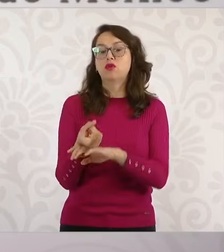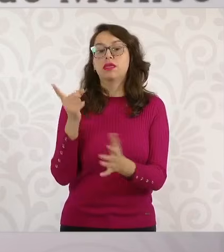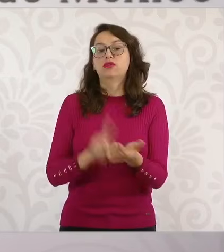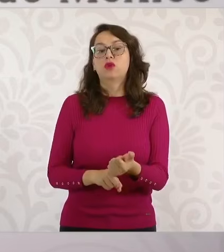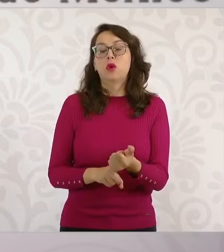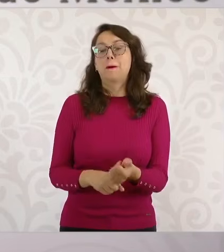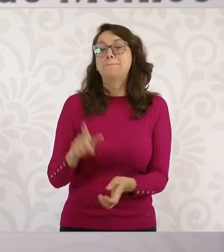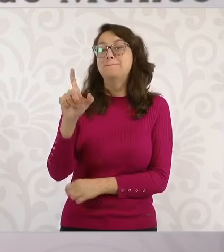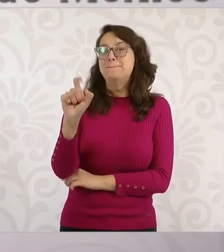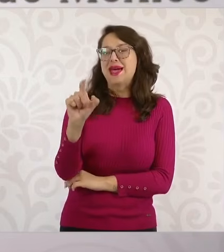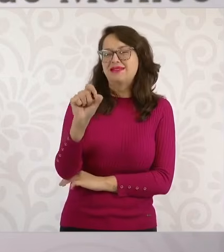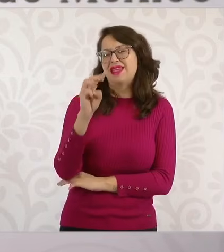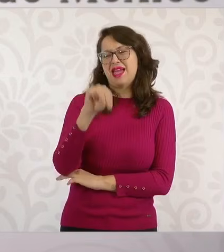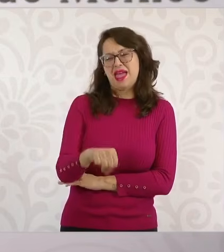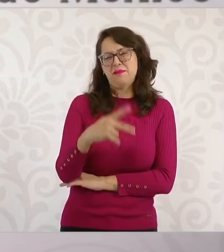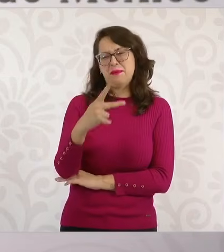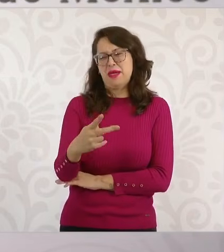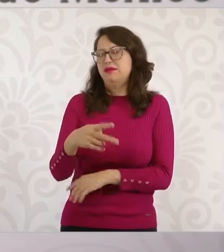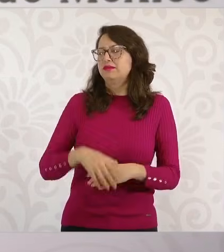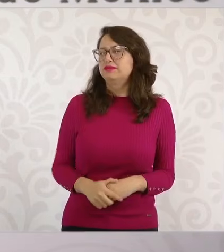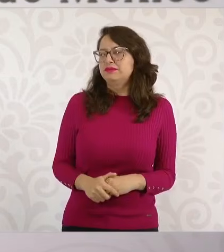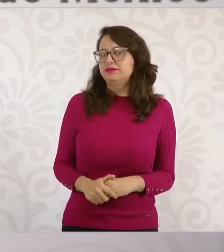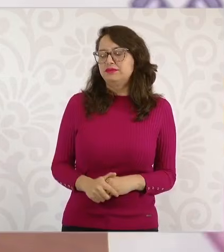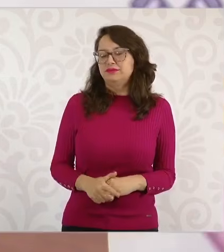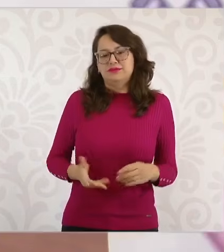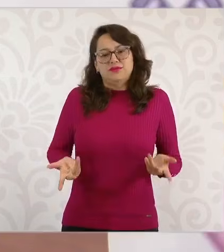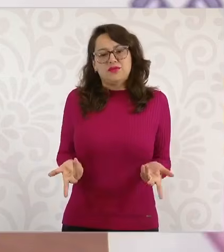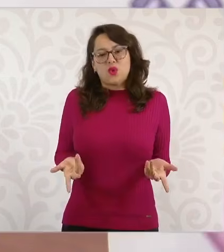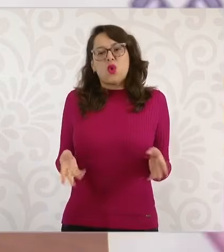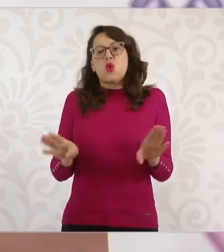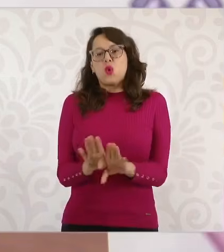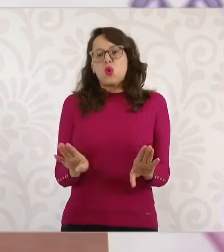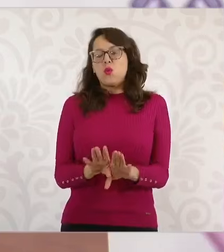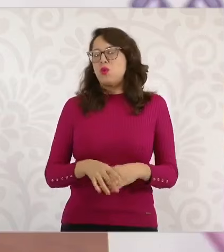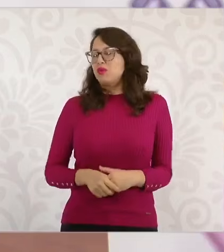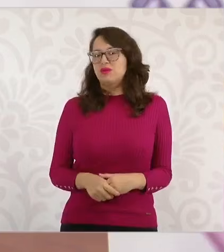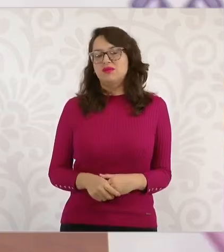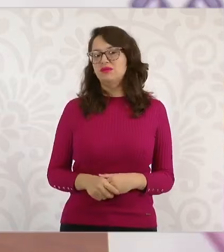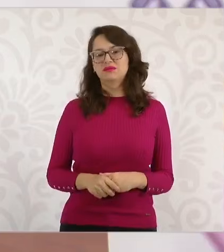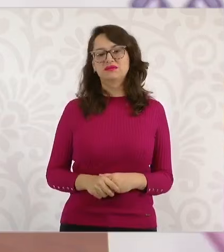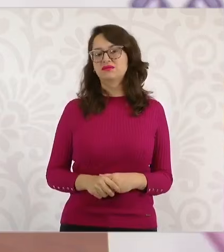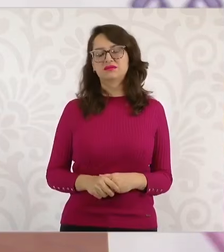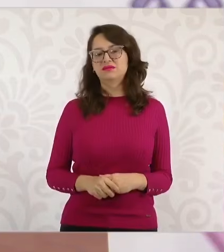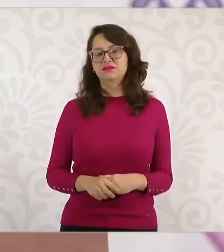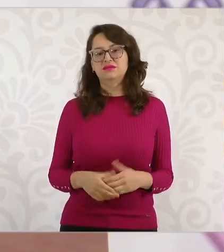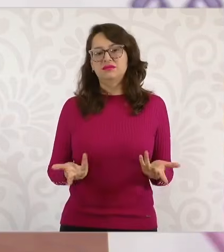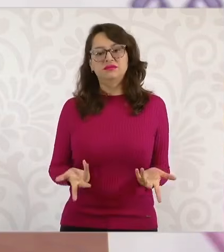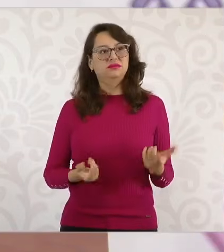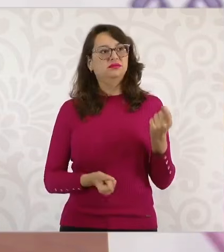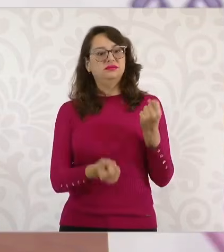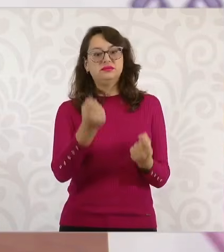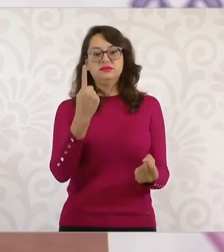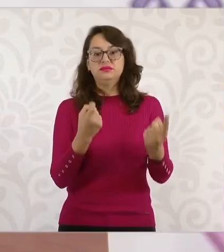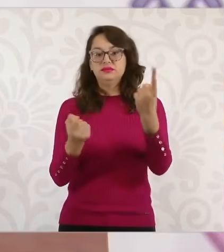Imagínense, pues cómo van a hacer su trabajo con 20 ministerios públicos. Algunas